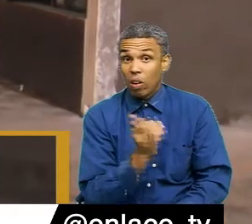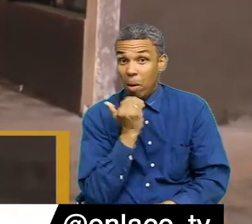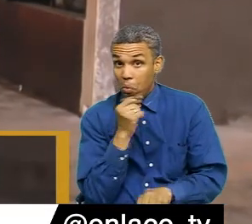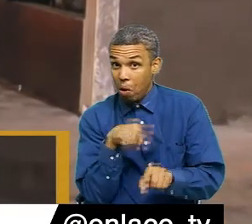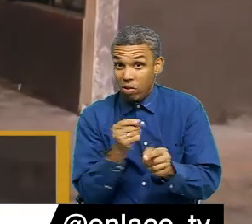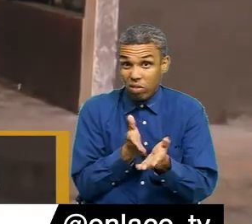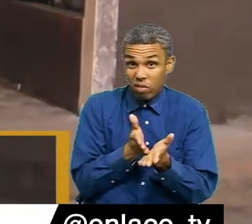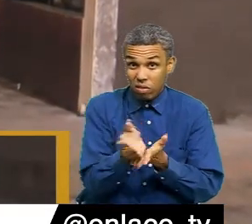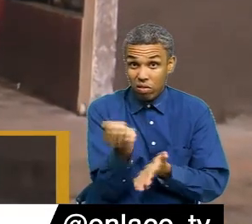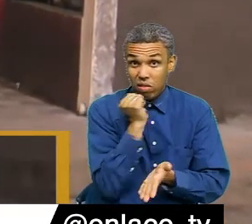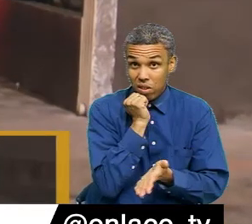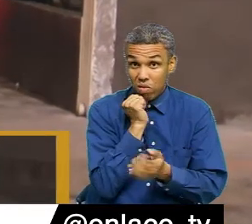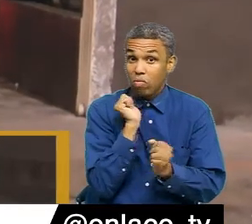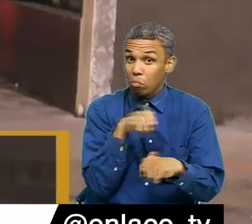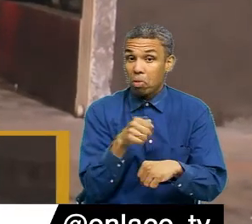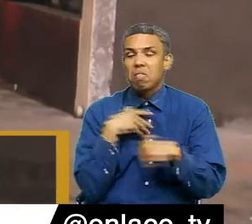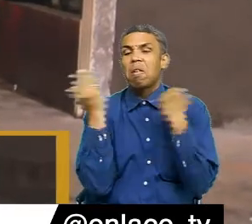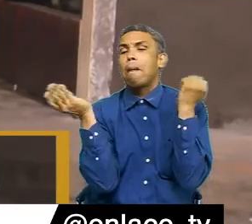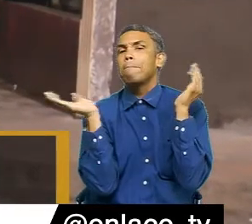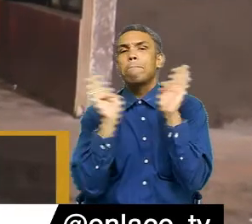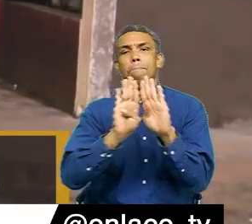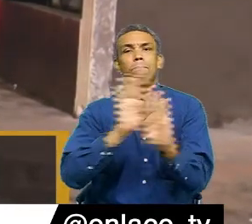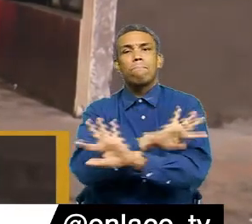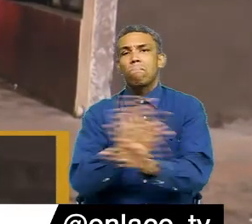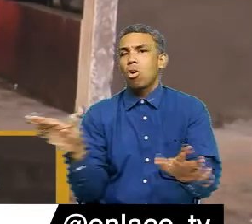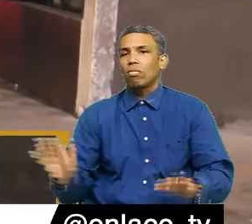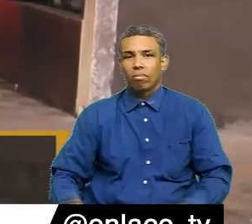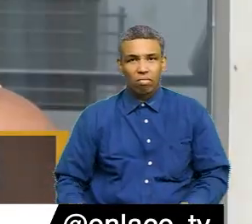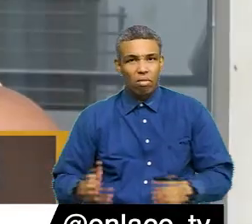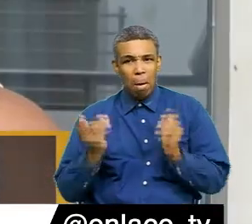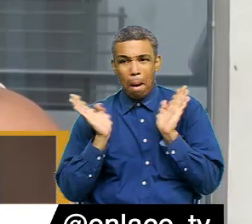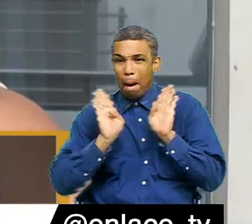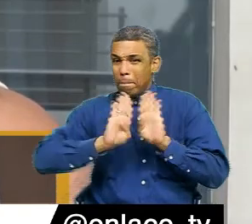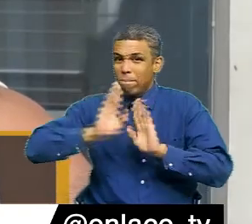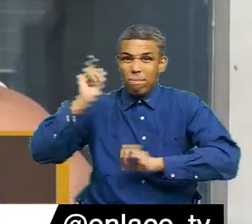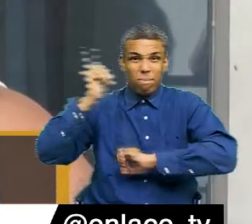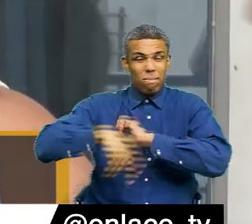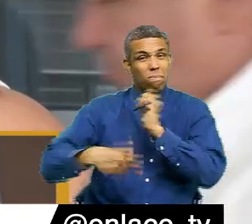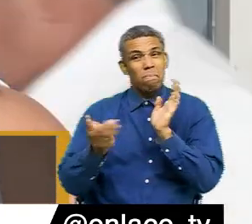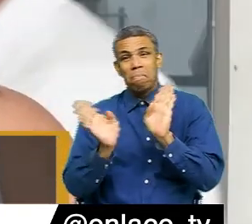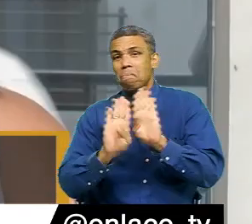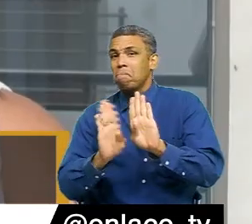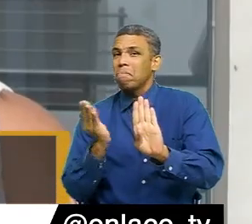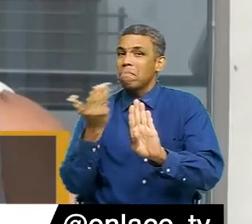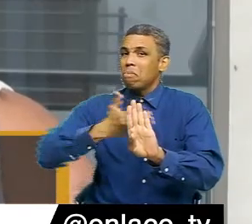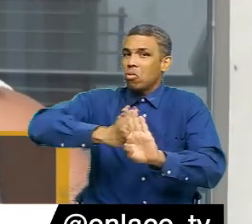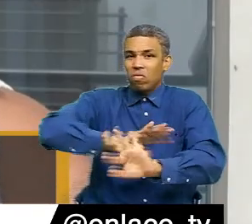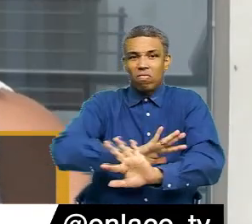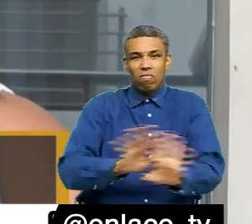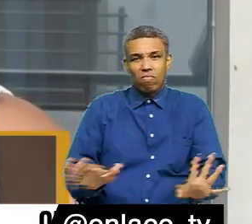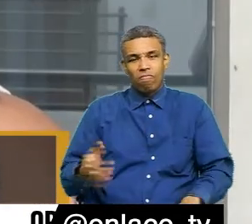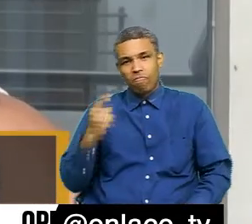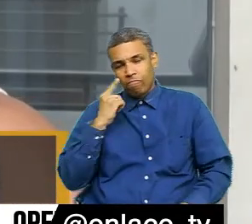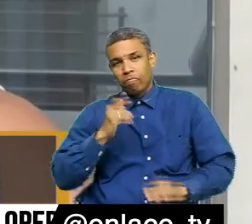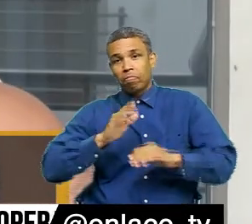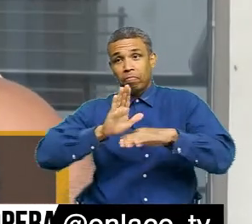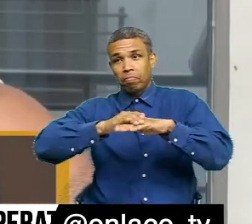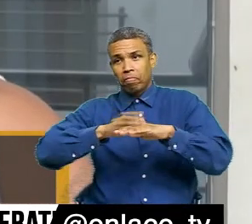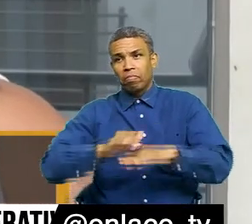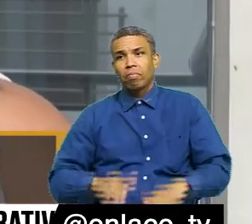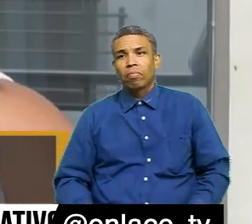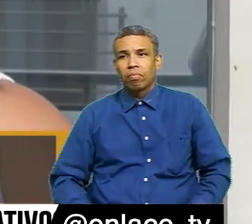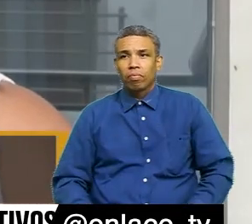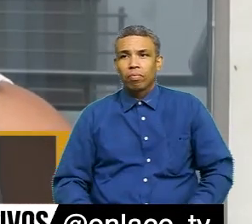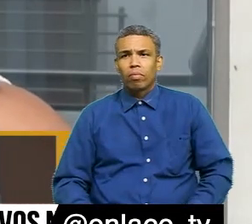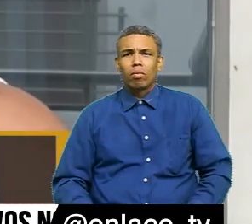nocturnos invadan el espacio público serán cerrados definitivamente. Que realmente no han acatado las medidas, ya llevamos